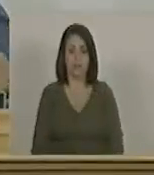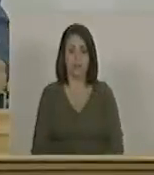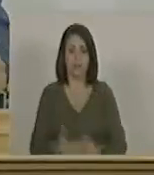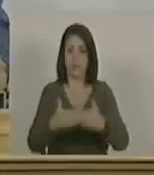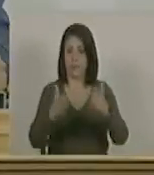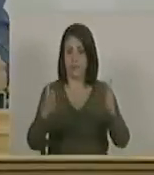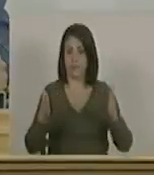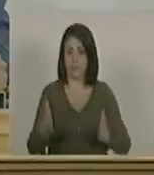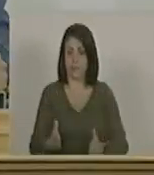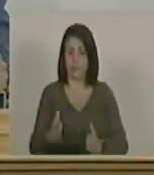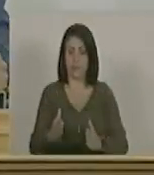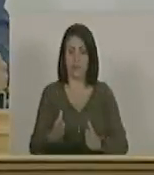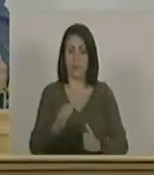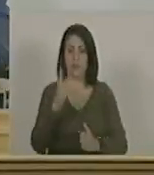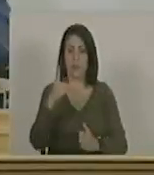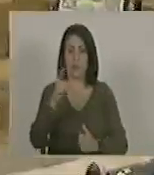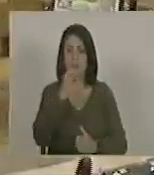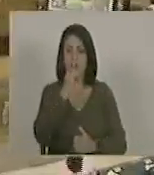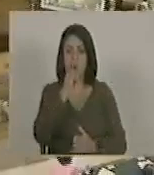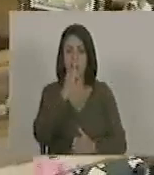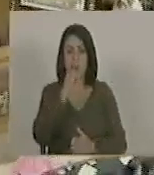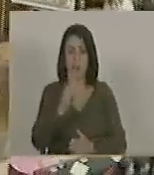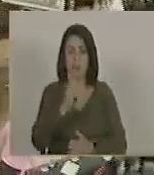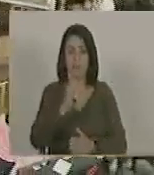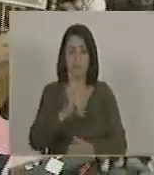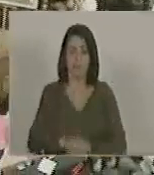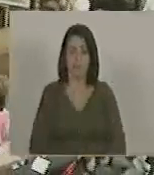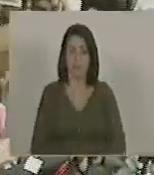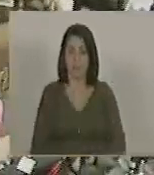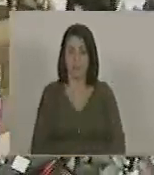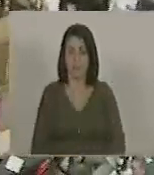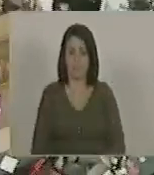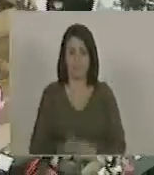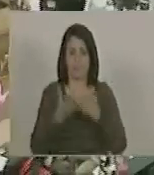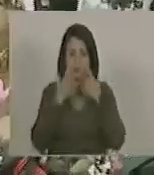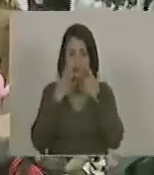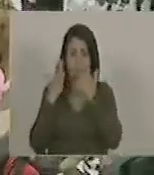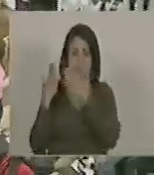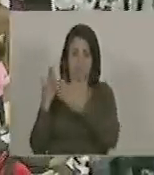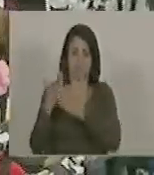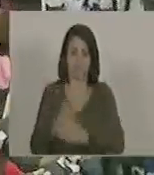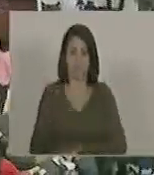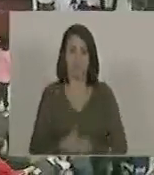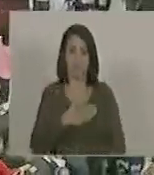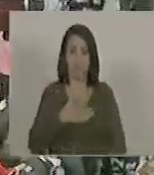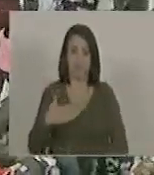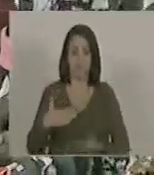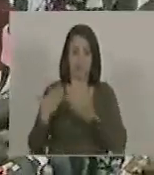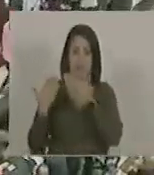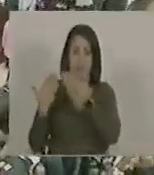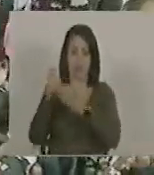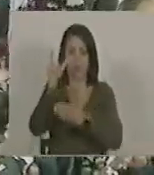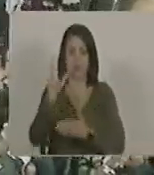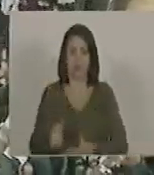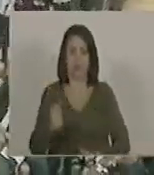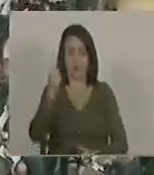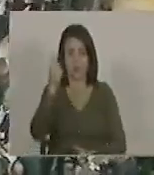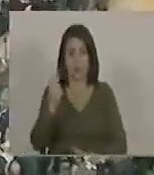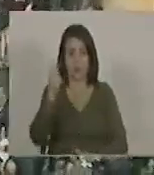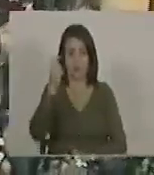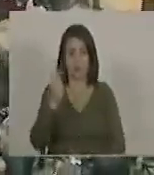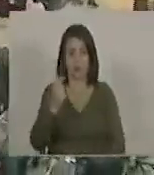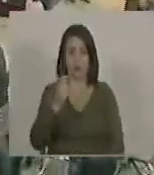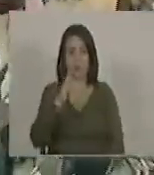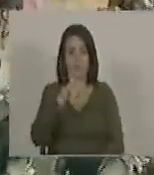Se abren derechos de palabra para puntos de información. Quiero dejar en el uso de la palabra al